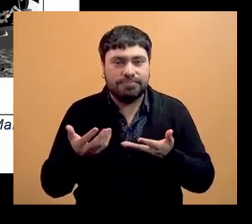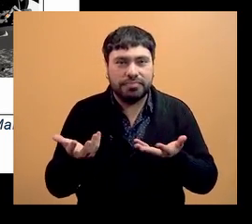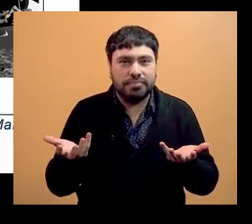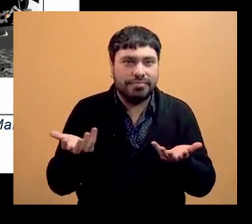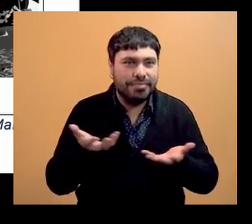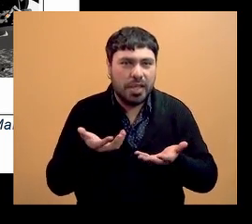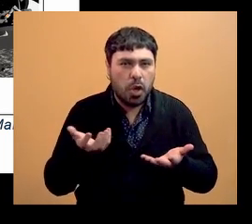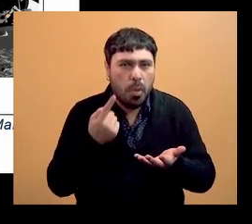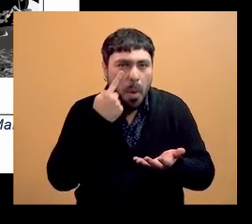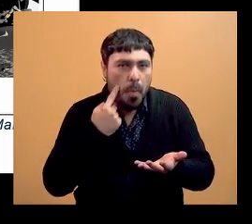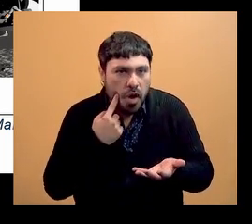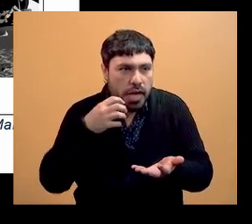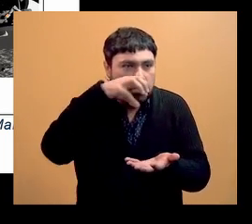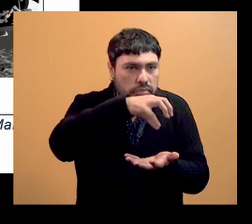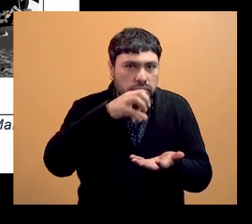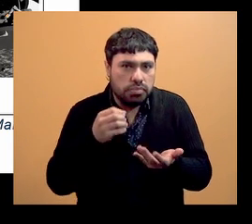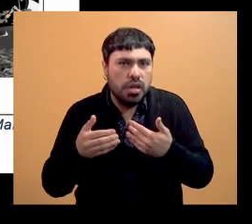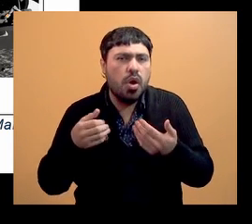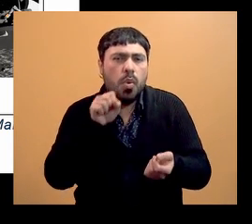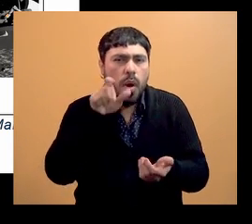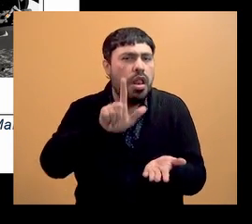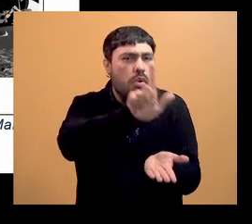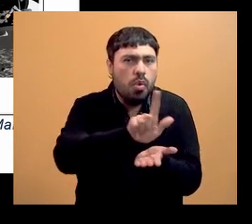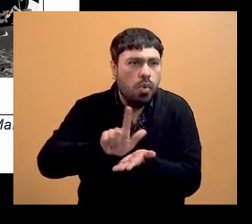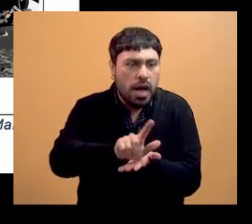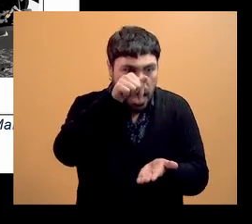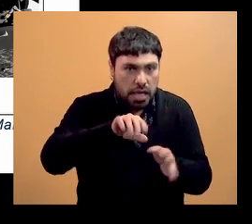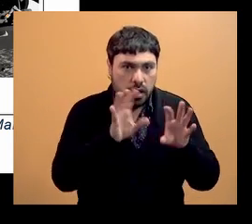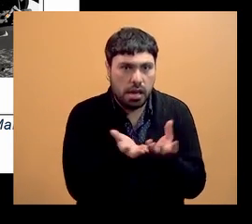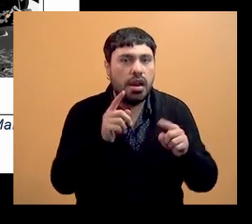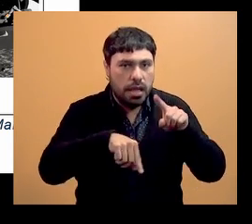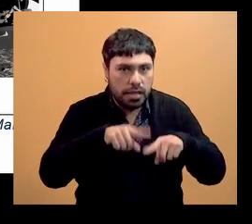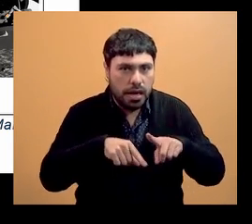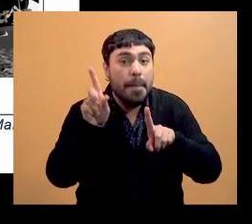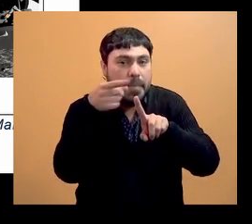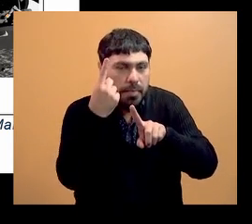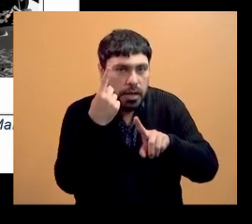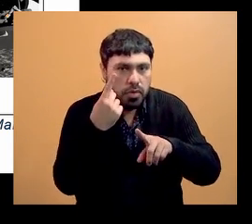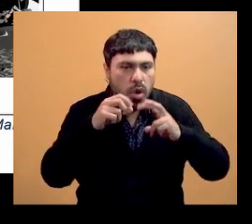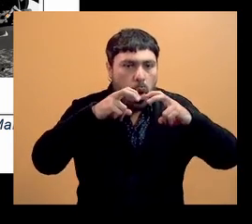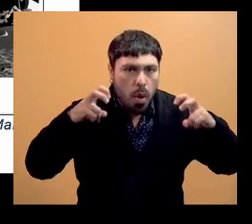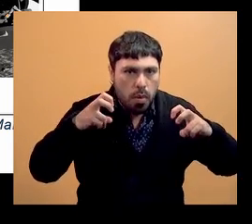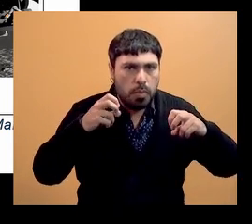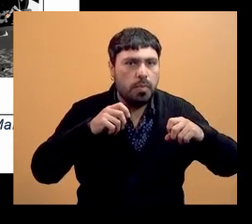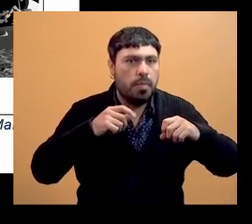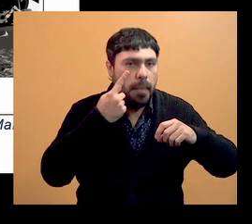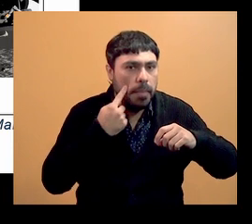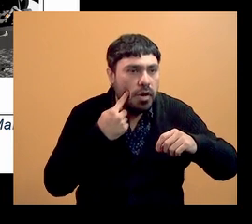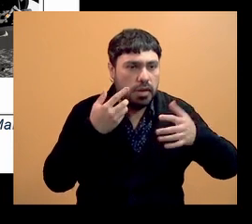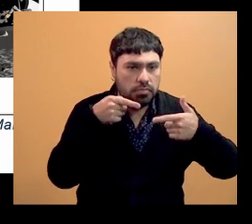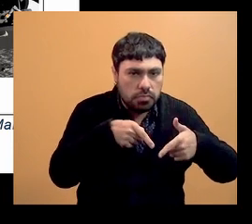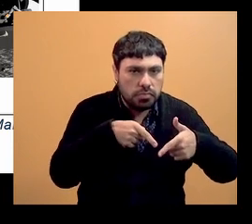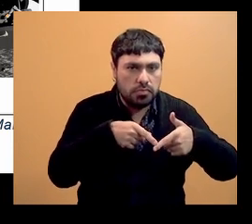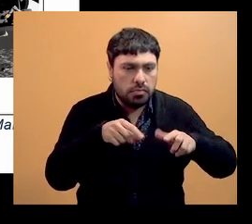la explotación de esos recursos en ese lugar. Por lo tanto, ellos están en esta fase de sondeo y para eso diseñaron y ya lanzaron